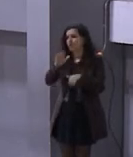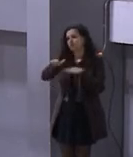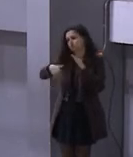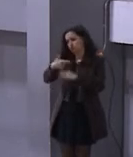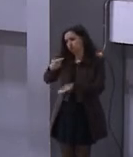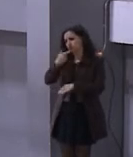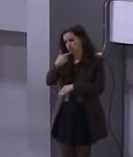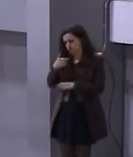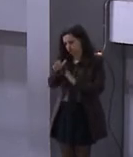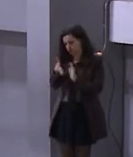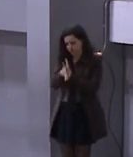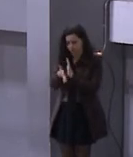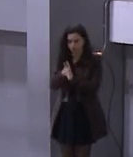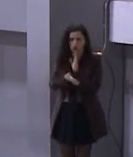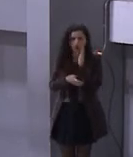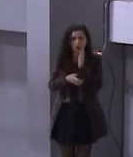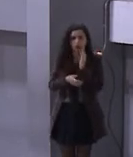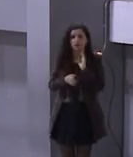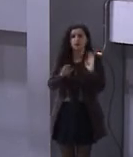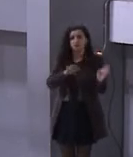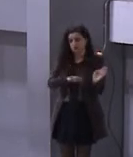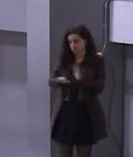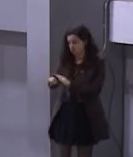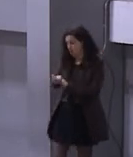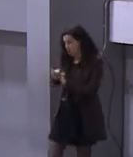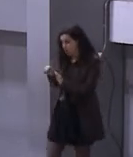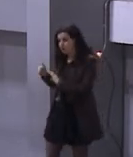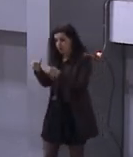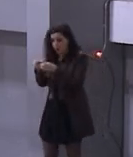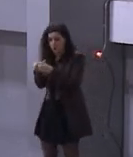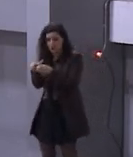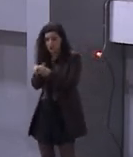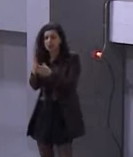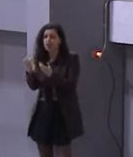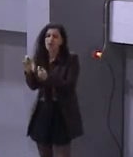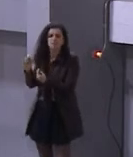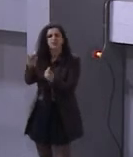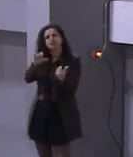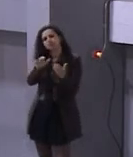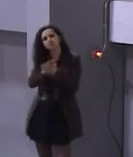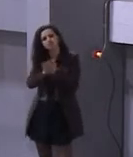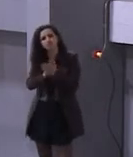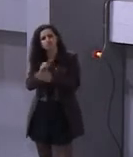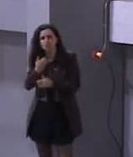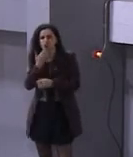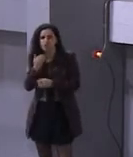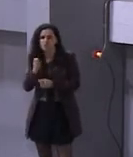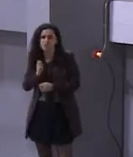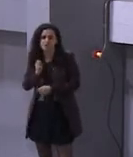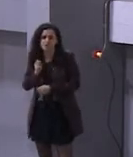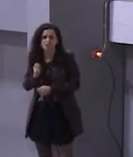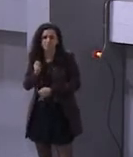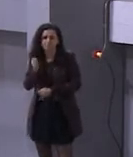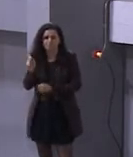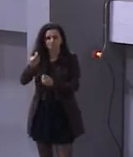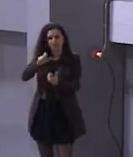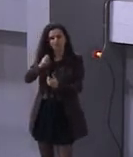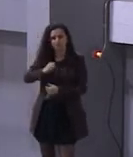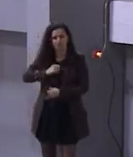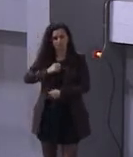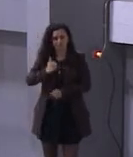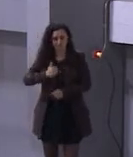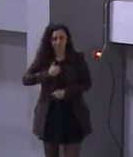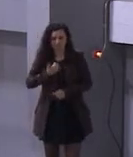informe. Y luego con otra cooperativa quería invertir pues como en el bienestar de los estudiantes, y en ese